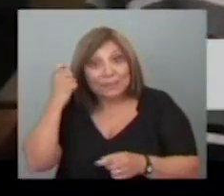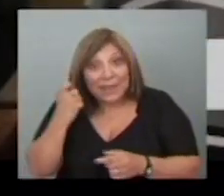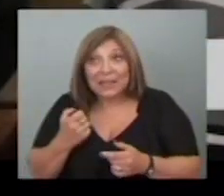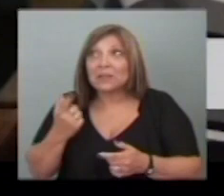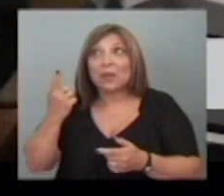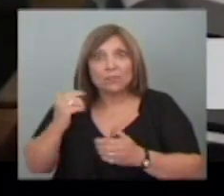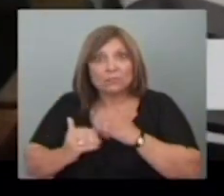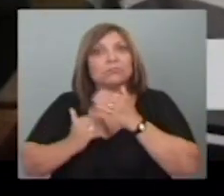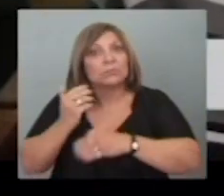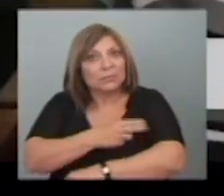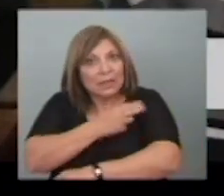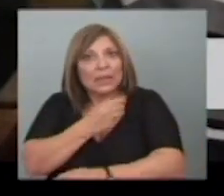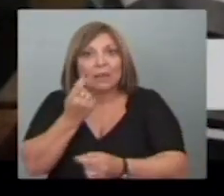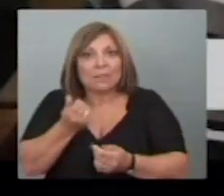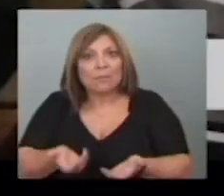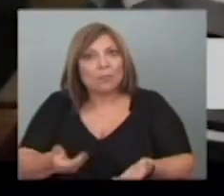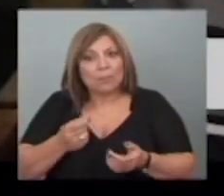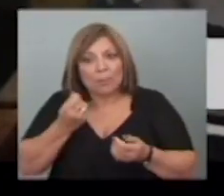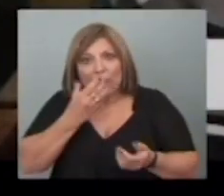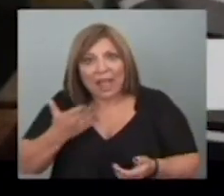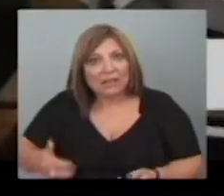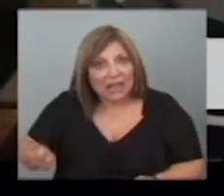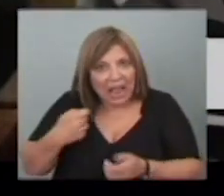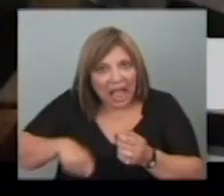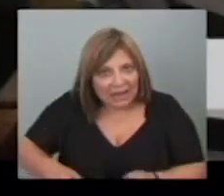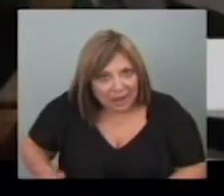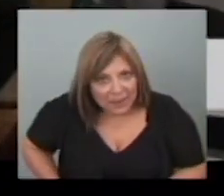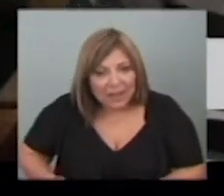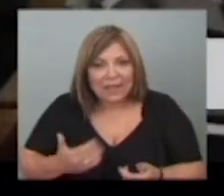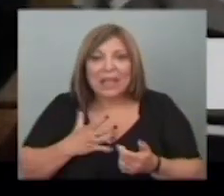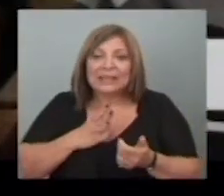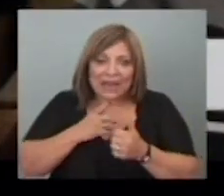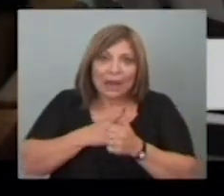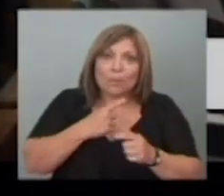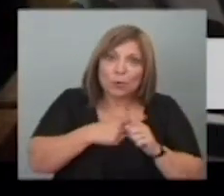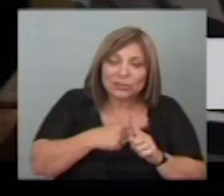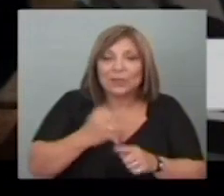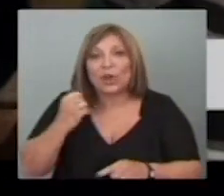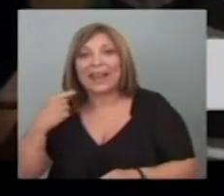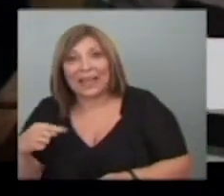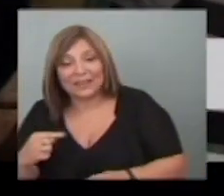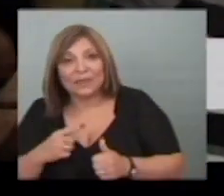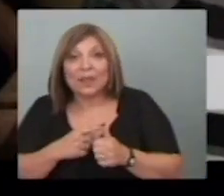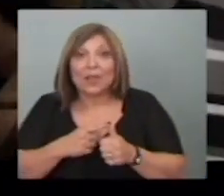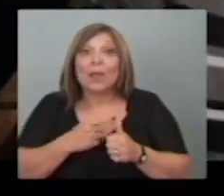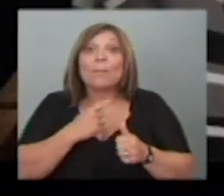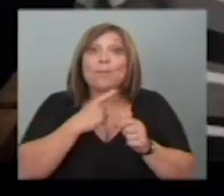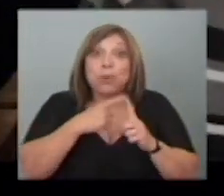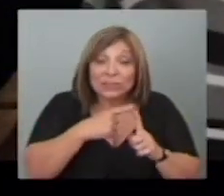creces laboralmente, creces económicamente, tenés tus pros y tus contras. O sea, los pros es